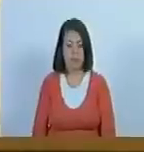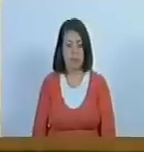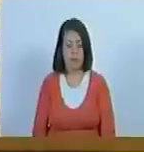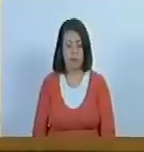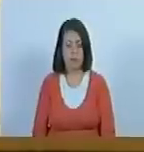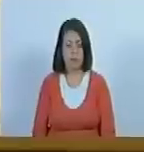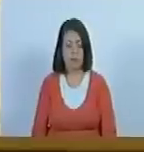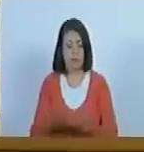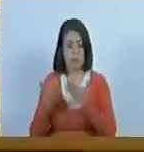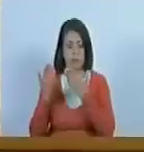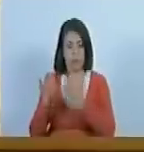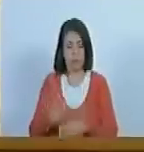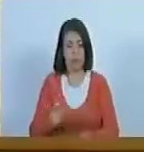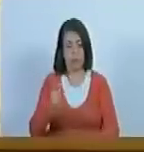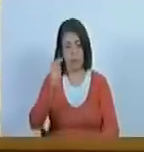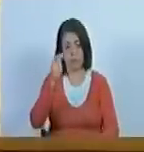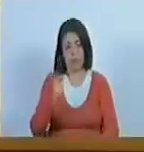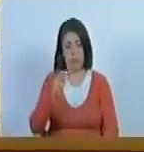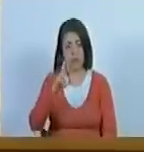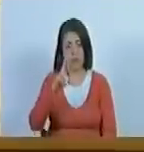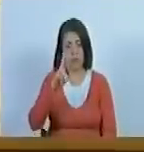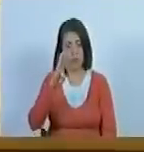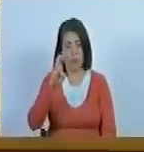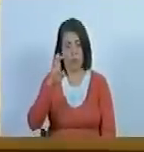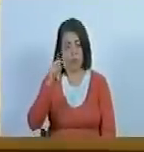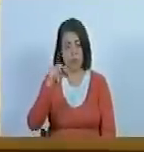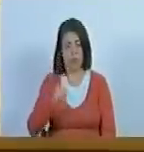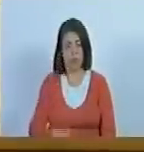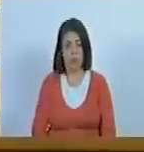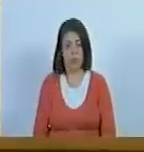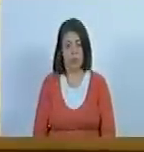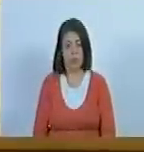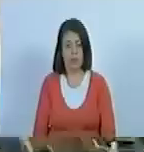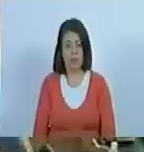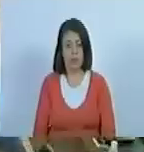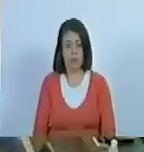Voy a dejar en el derecho de palabra al diputado Rubén Limas.